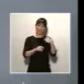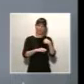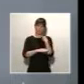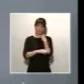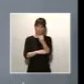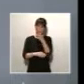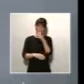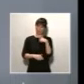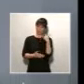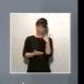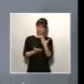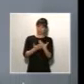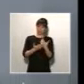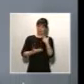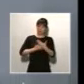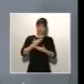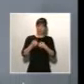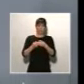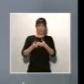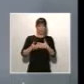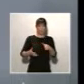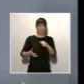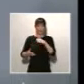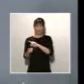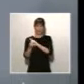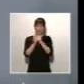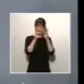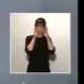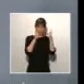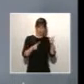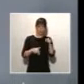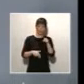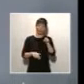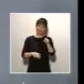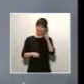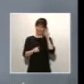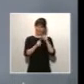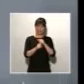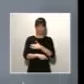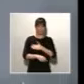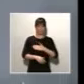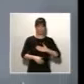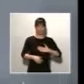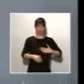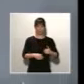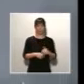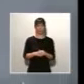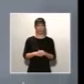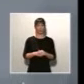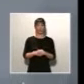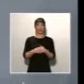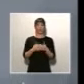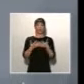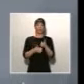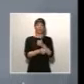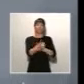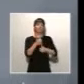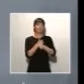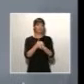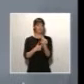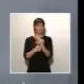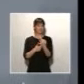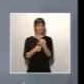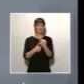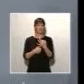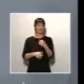surgiendo ahora. Y ahí es donde quería ir hoy. Vamos a dar prioridad, o se está dando prioridad, a aquellos que están en